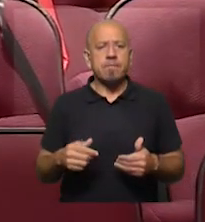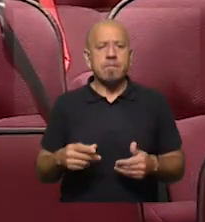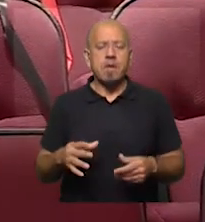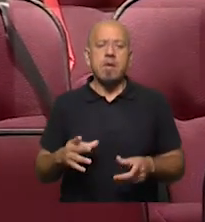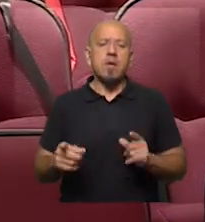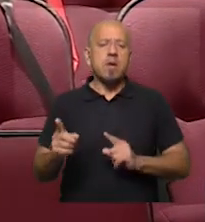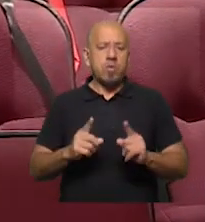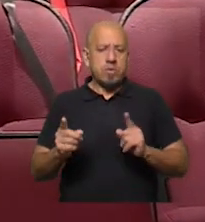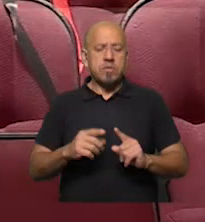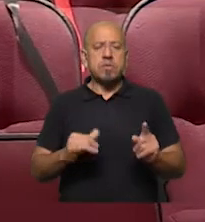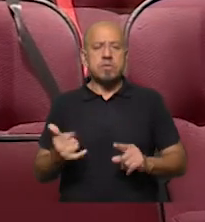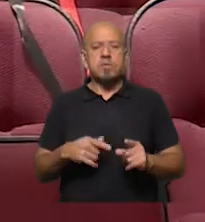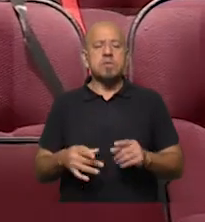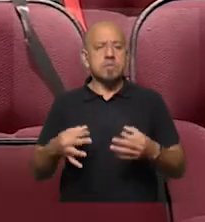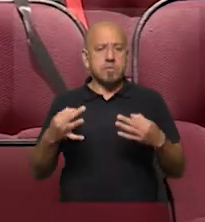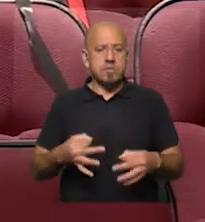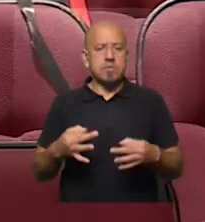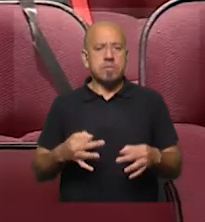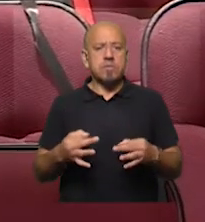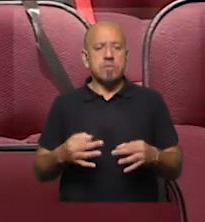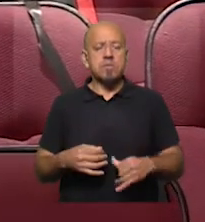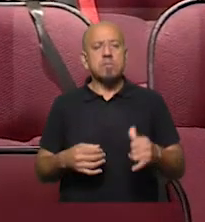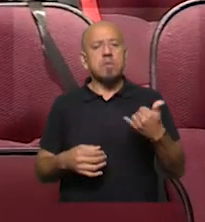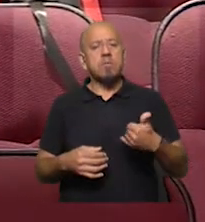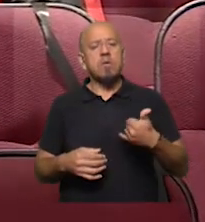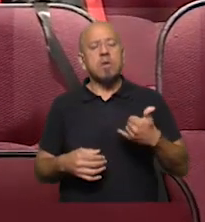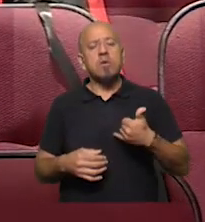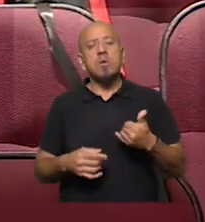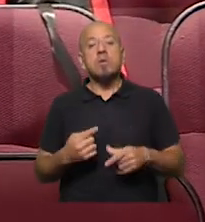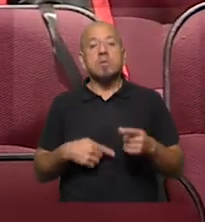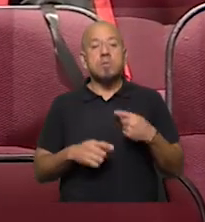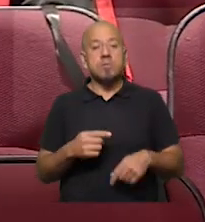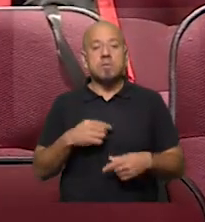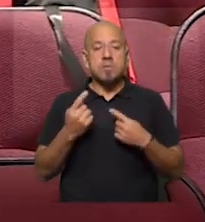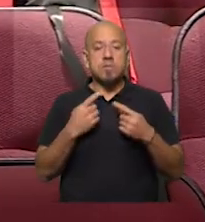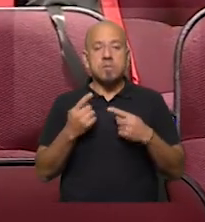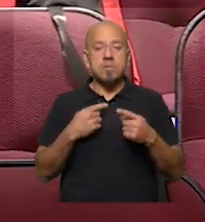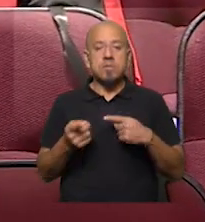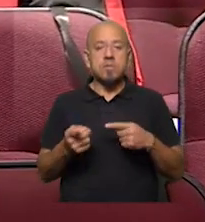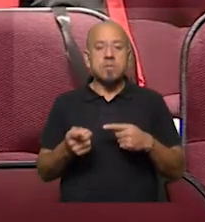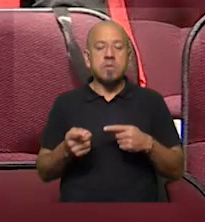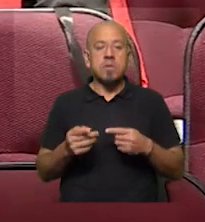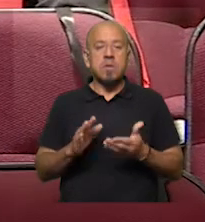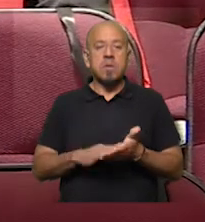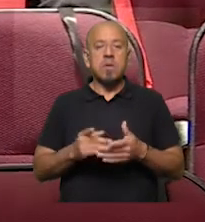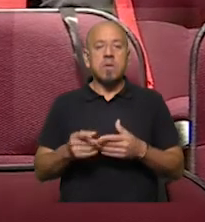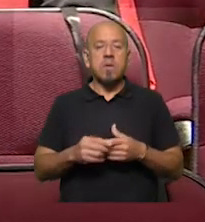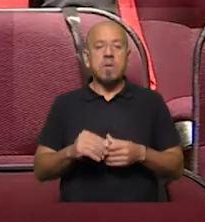algunas funciones, les ha ido muy bien por lo que me han contado y bueno, de esto vamos a conversar con ellas. De una obra que es de